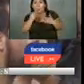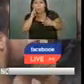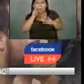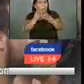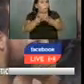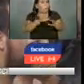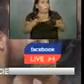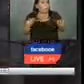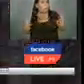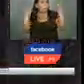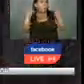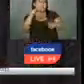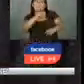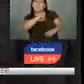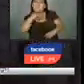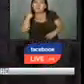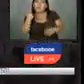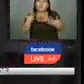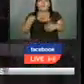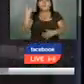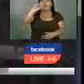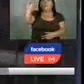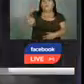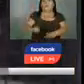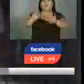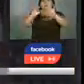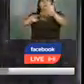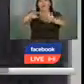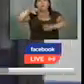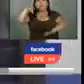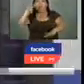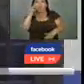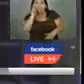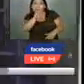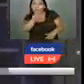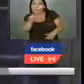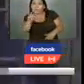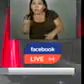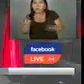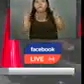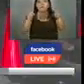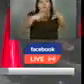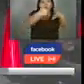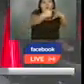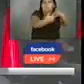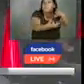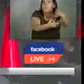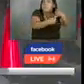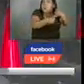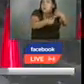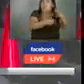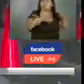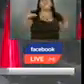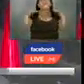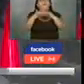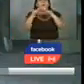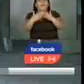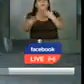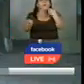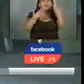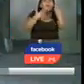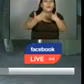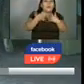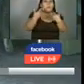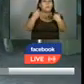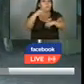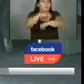homicidios y se han resuelto el 80 por ciento de los casos registrados dentro del régimen. También dejó claro que las capturas no